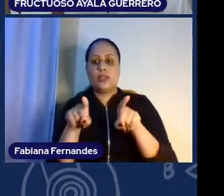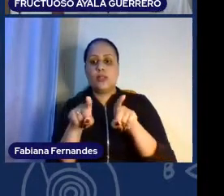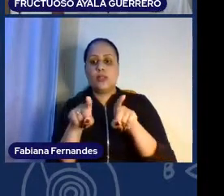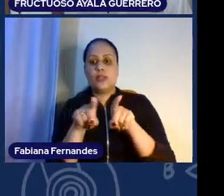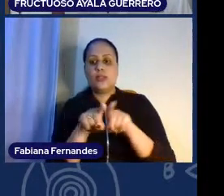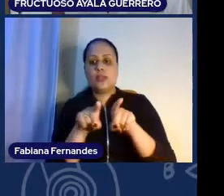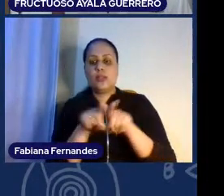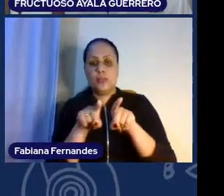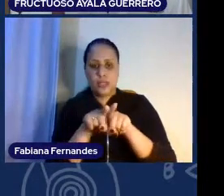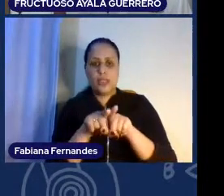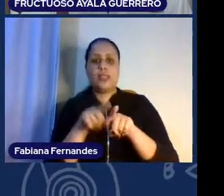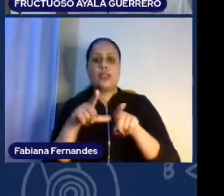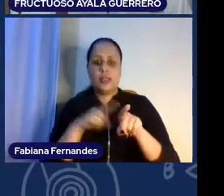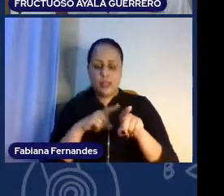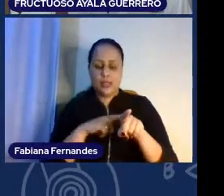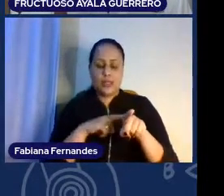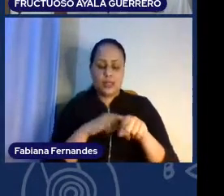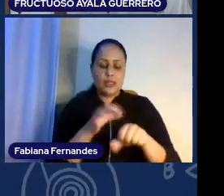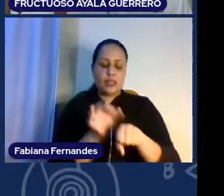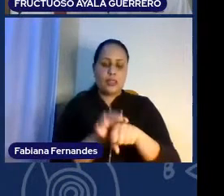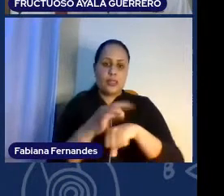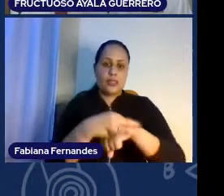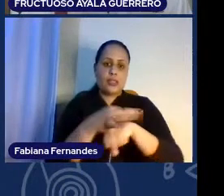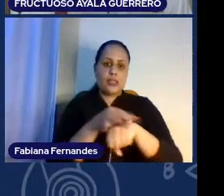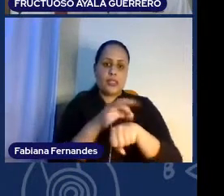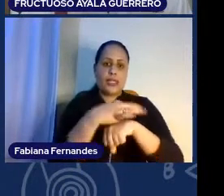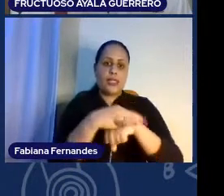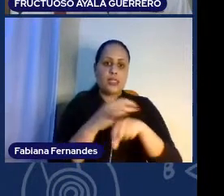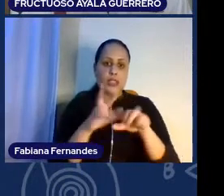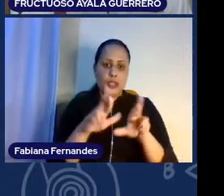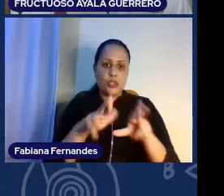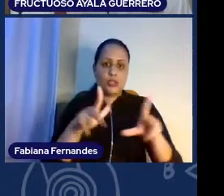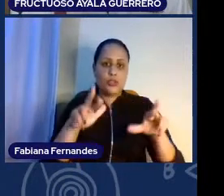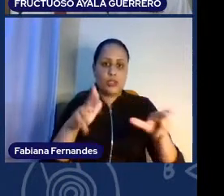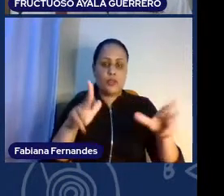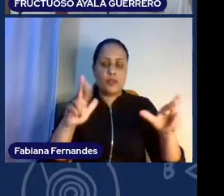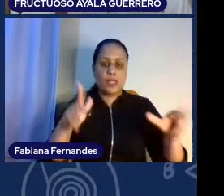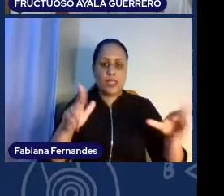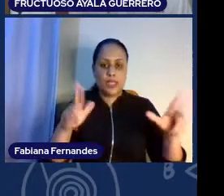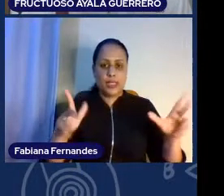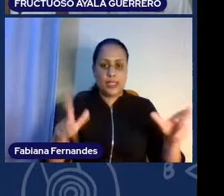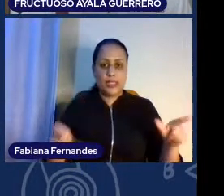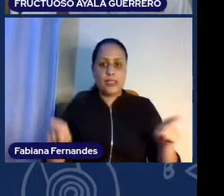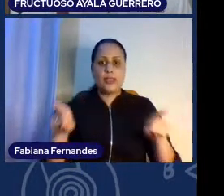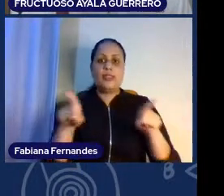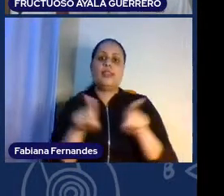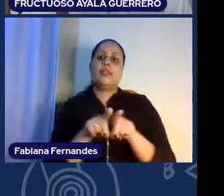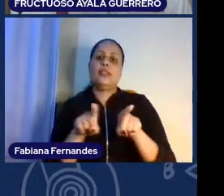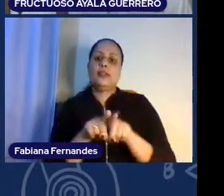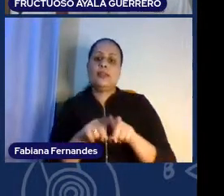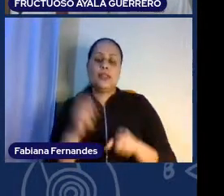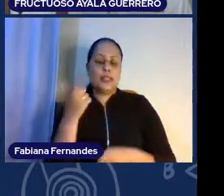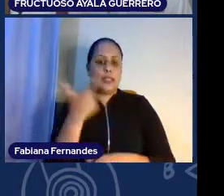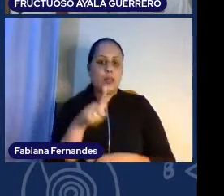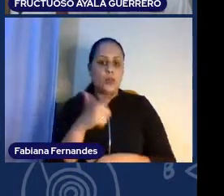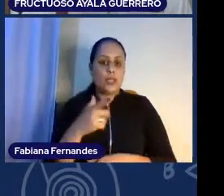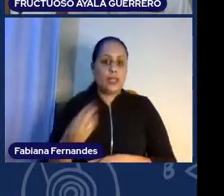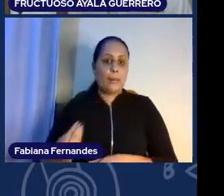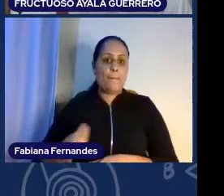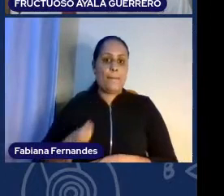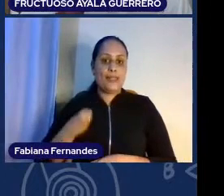células diferenciadas, que son las células ganglionares, que no participan en la